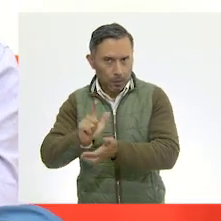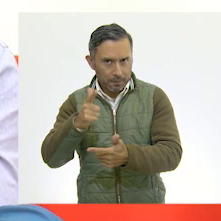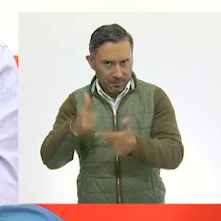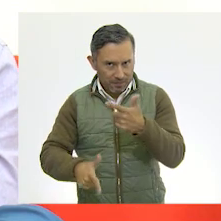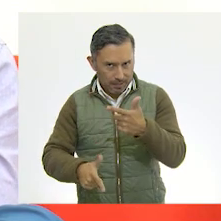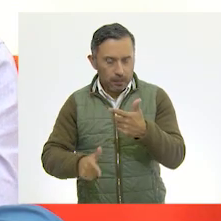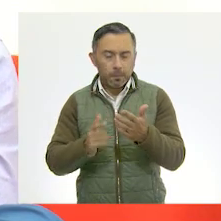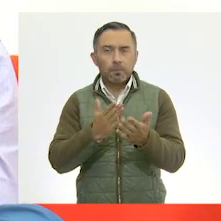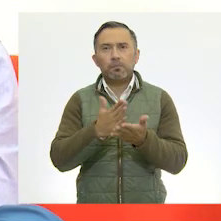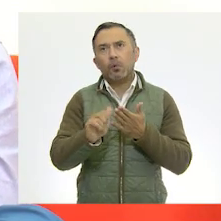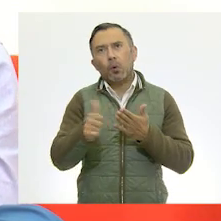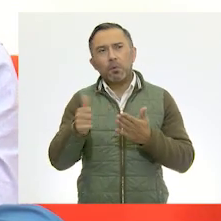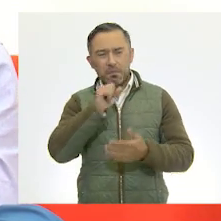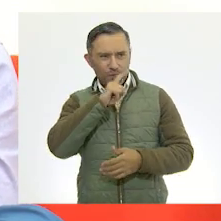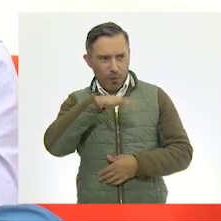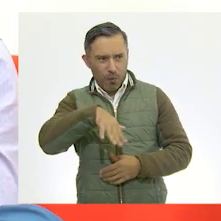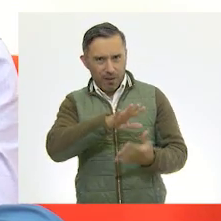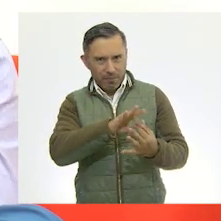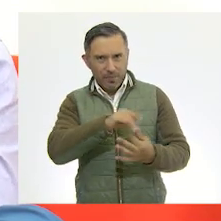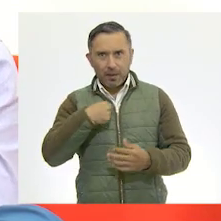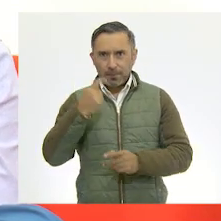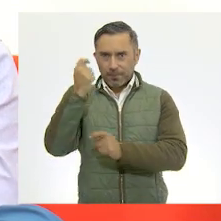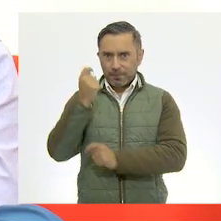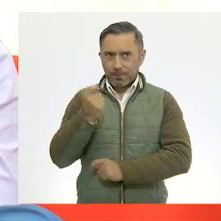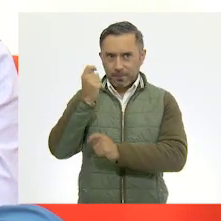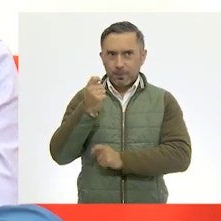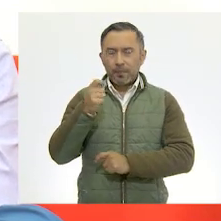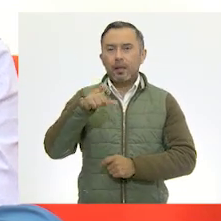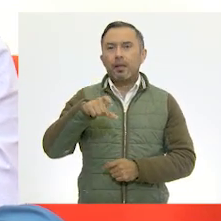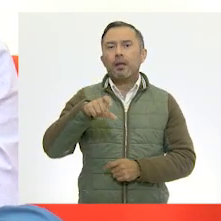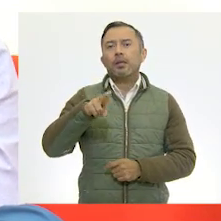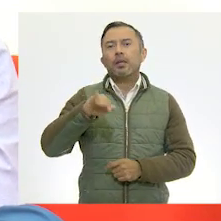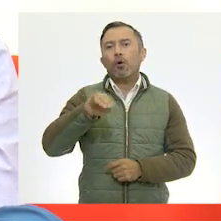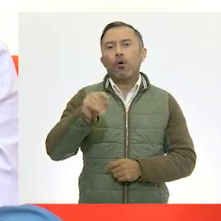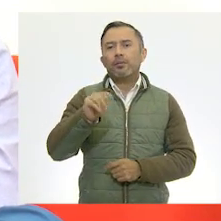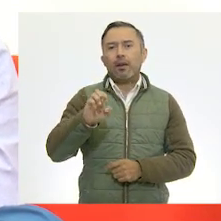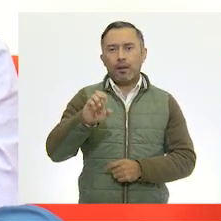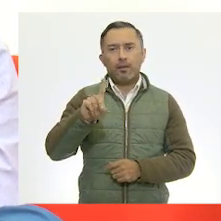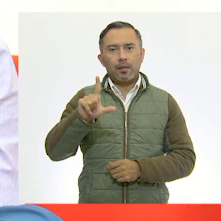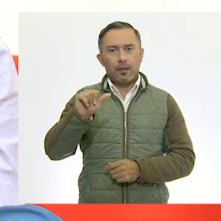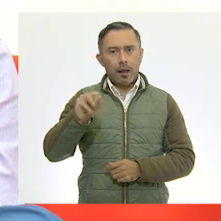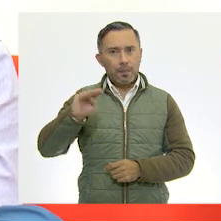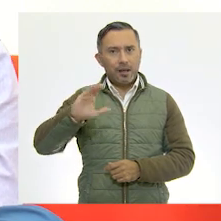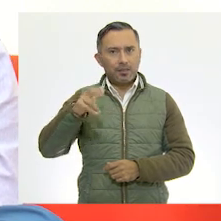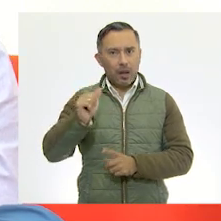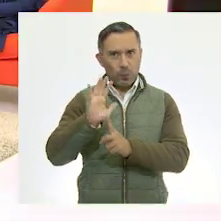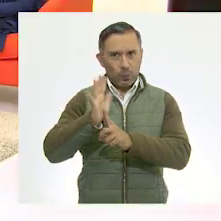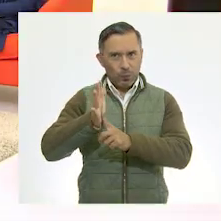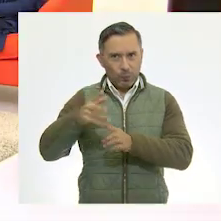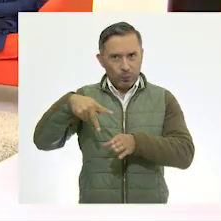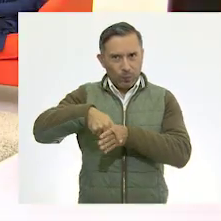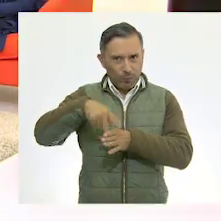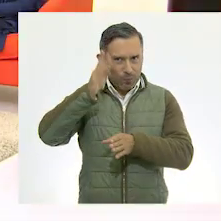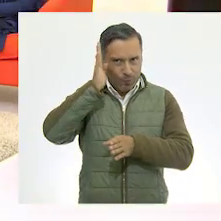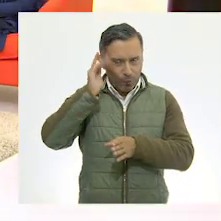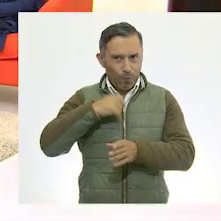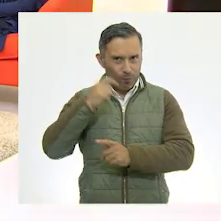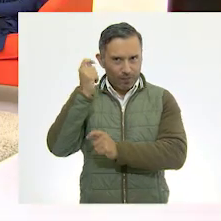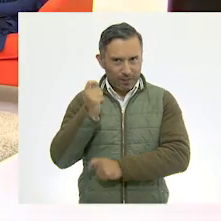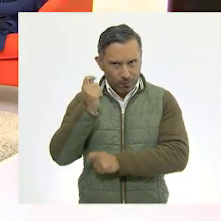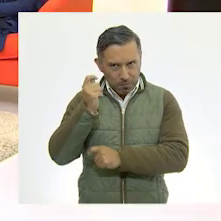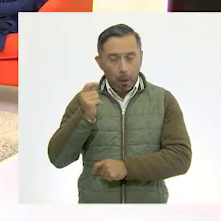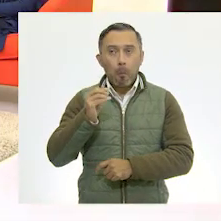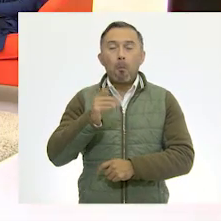Quijote de la Mancha, pero también podemos poco a poco introducir estos formatos de lectura fácil incluso en los